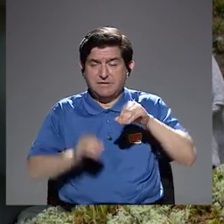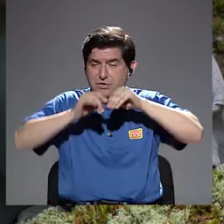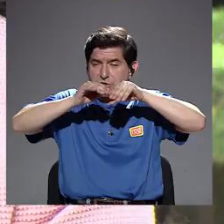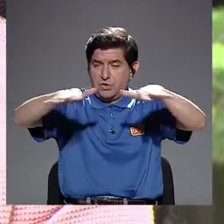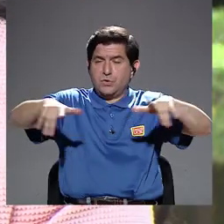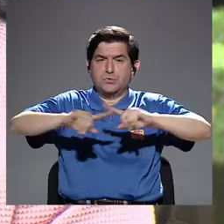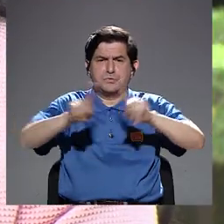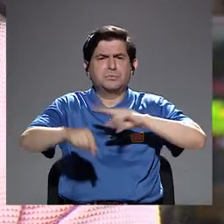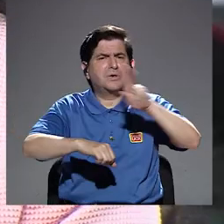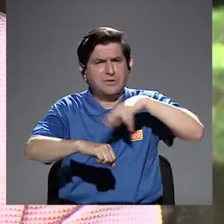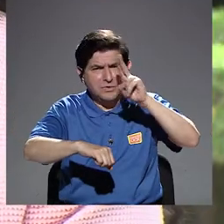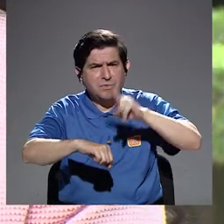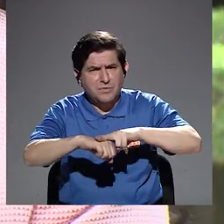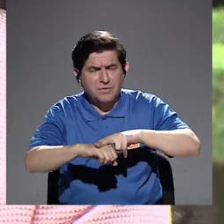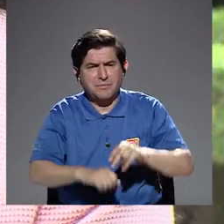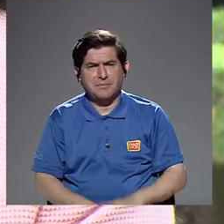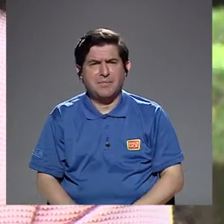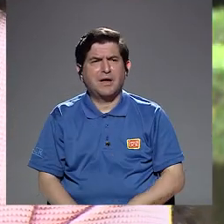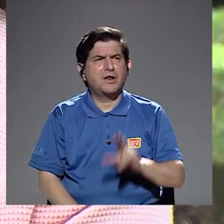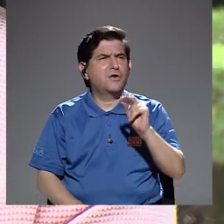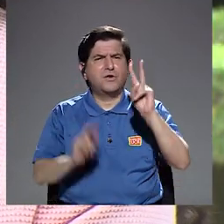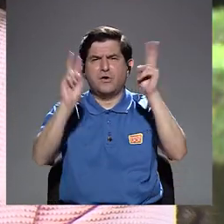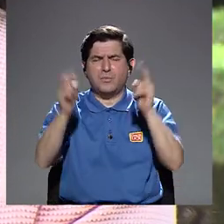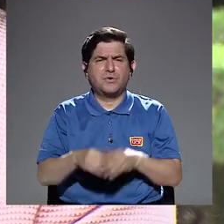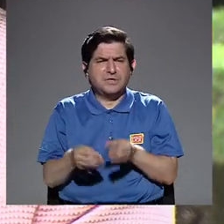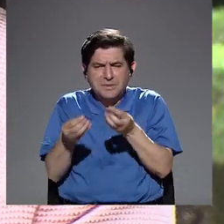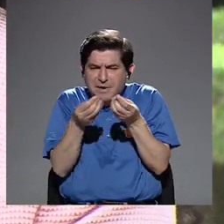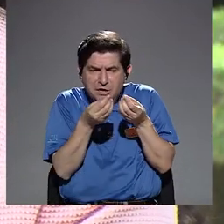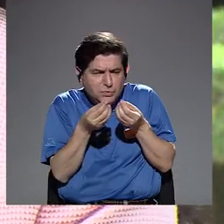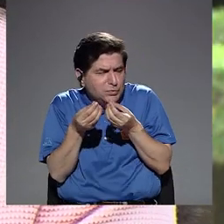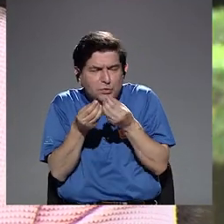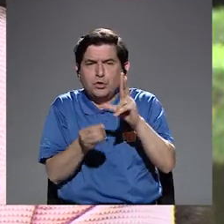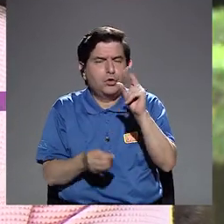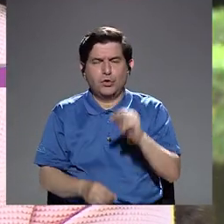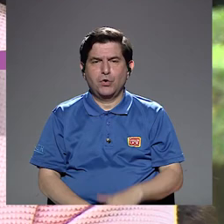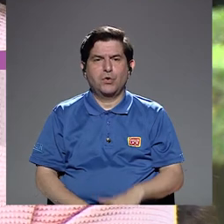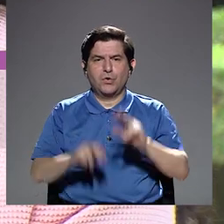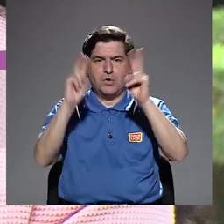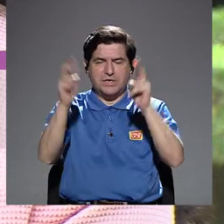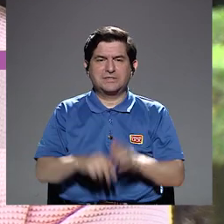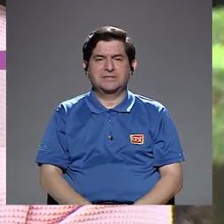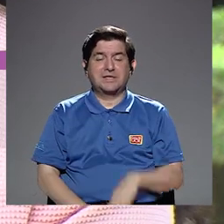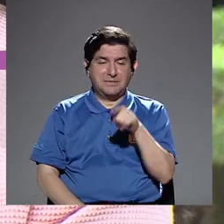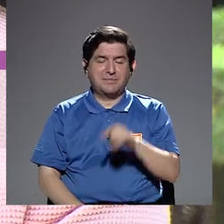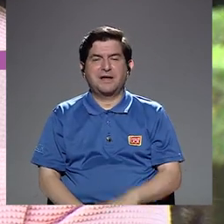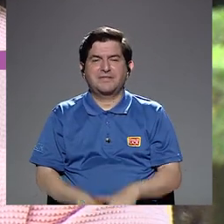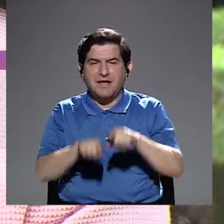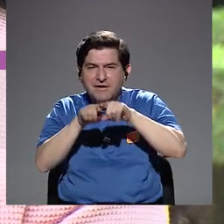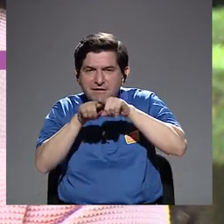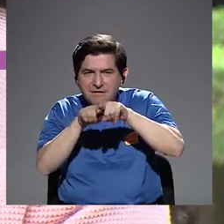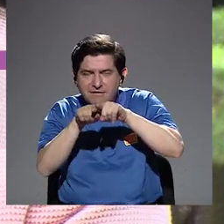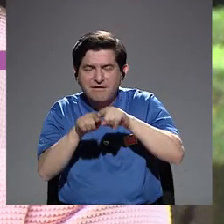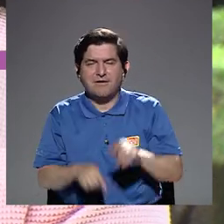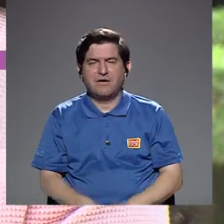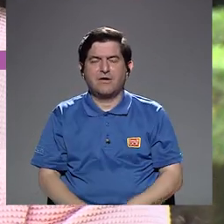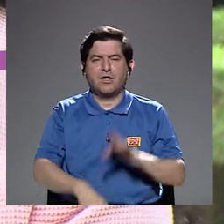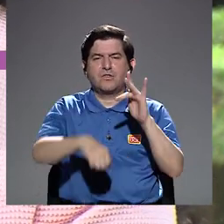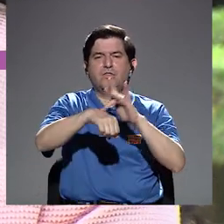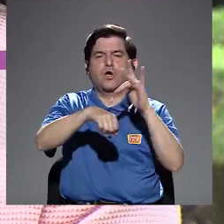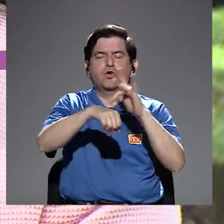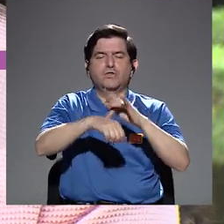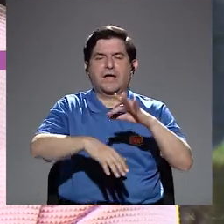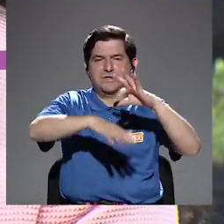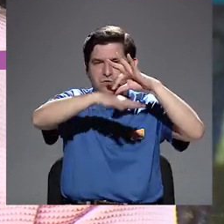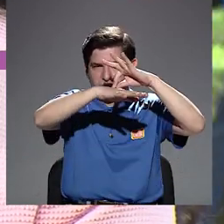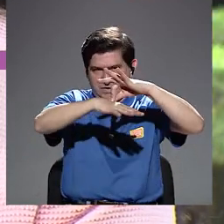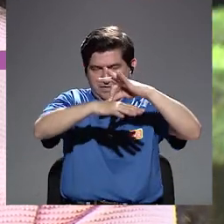se propaga, pero usualmente no tanto por un tema de fluidos en sí, sino más bien por un tema de fricción y roce, contacto piel-piel. Por eso es